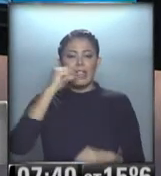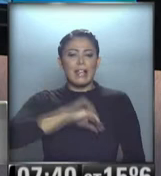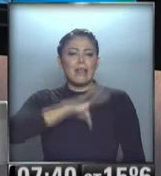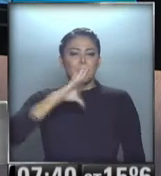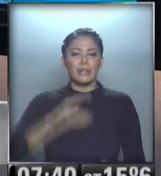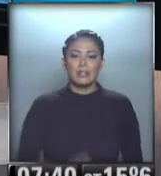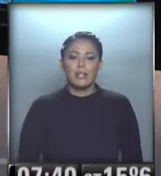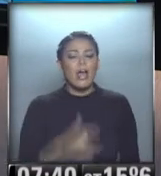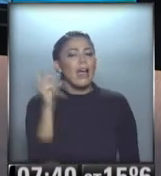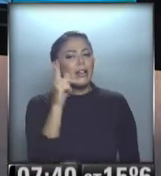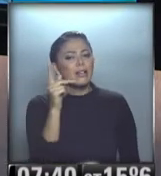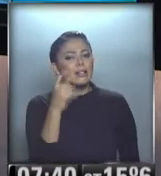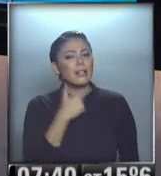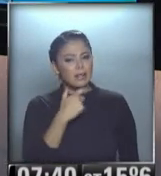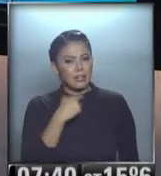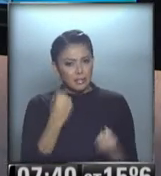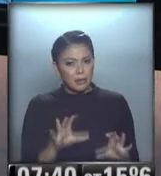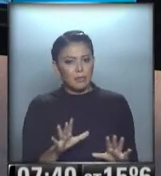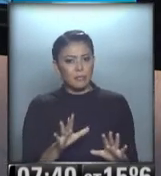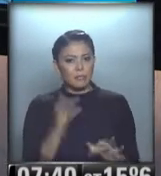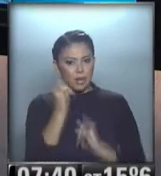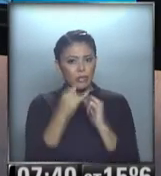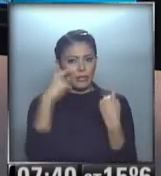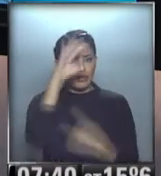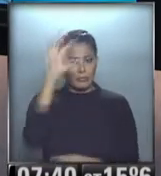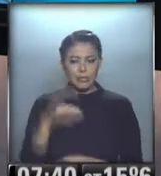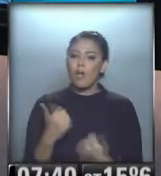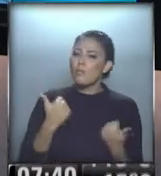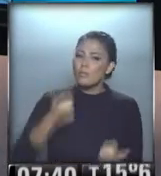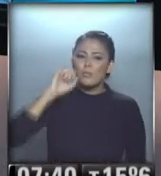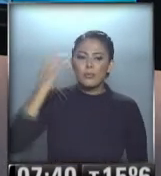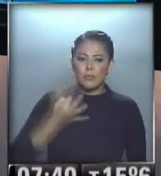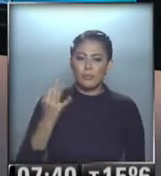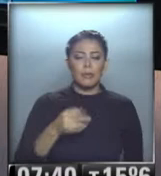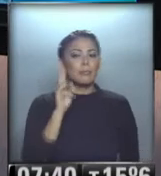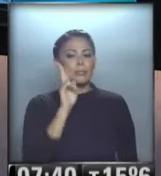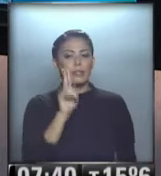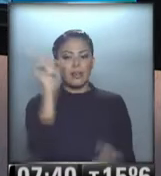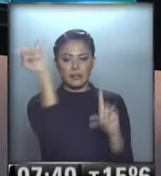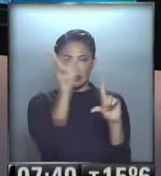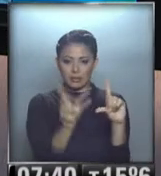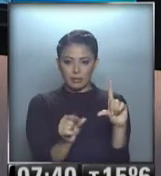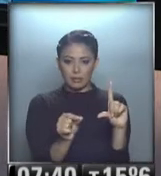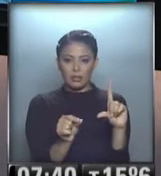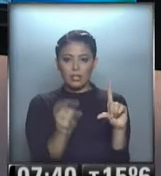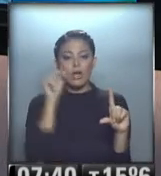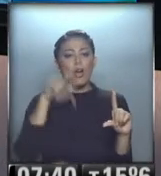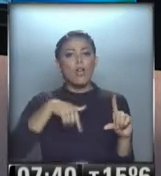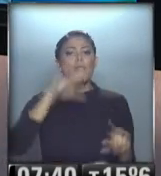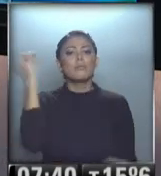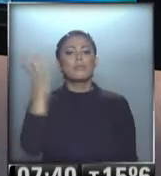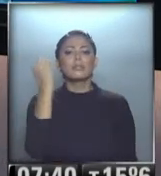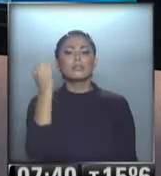Cari, ¿qué parece si empezamos a recorrer el país? Ah, dale, buenísimo. La imagen de satélite. ¿Qué se destaca hoy en